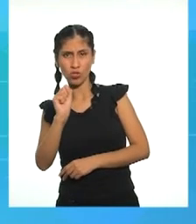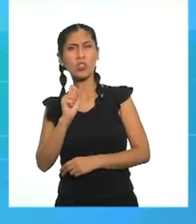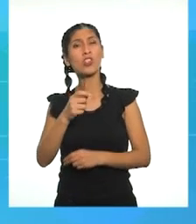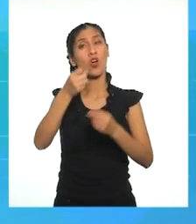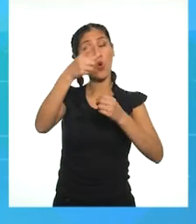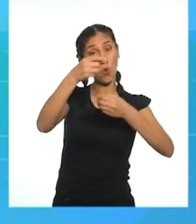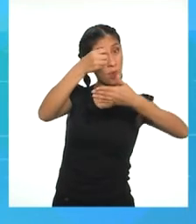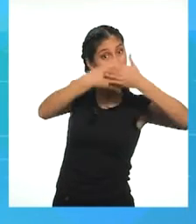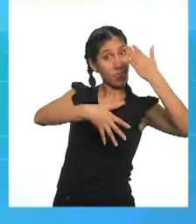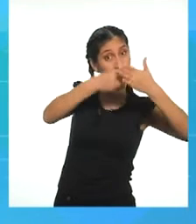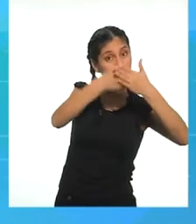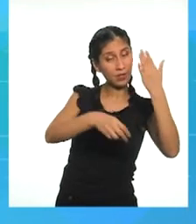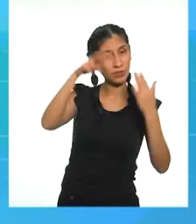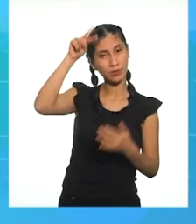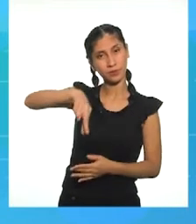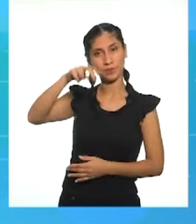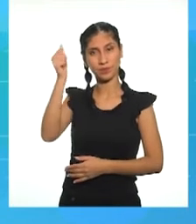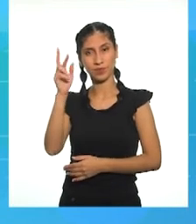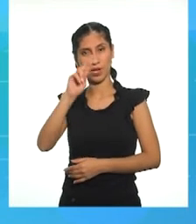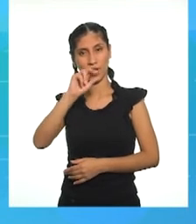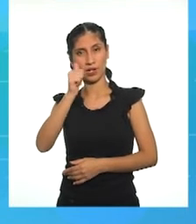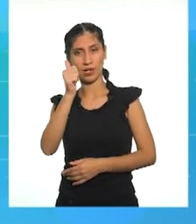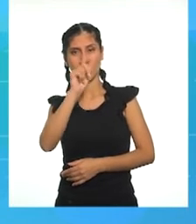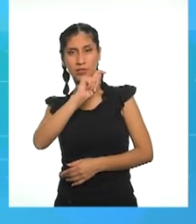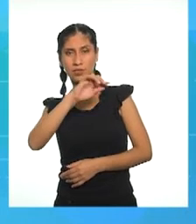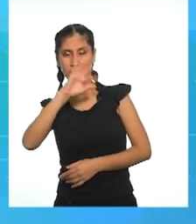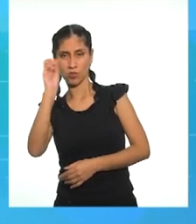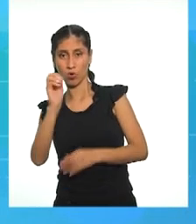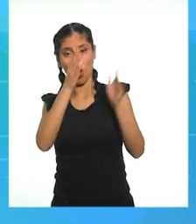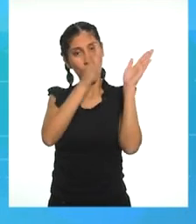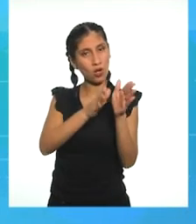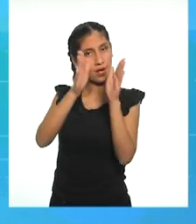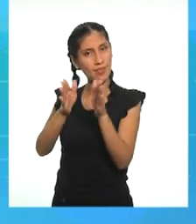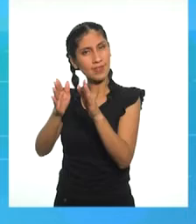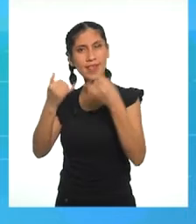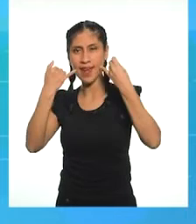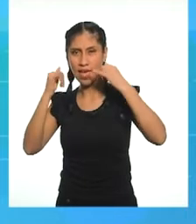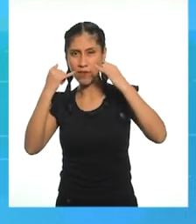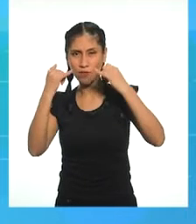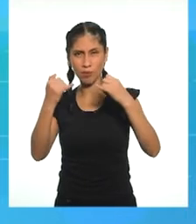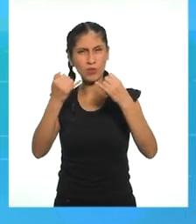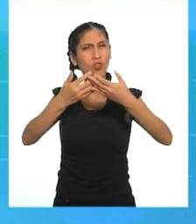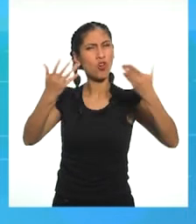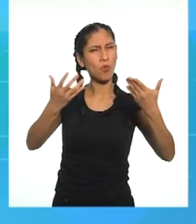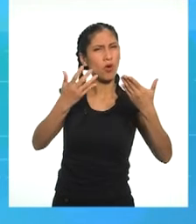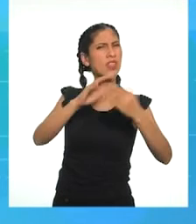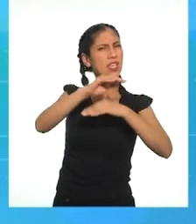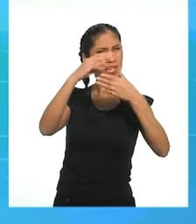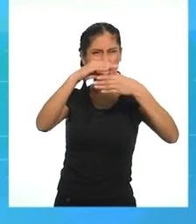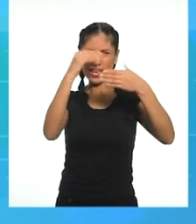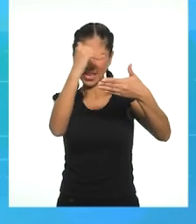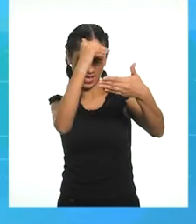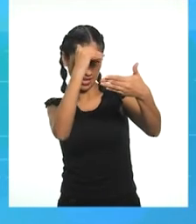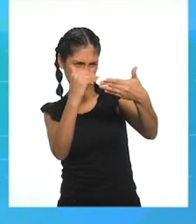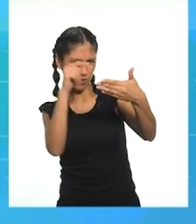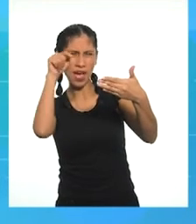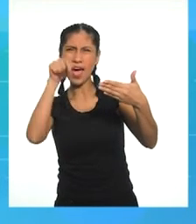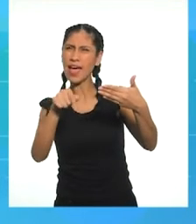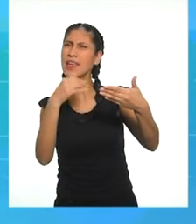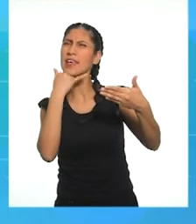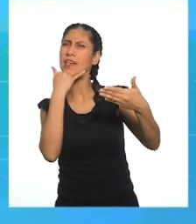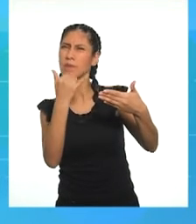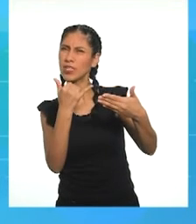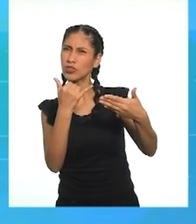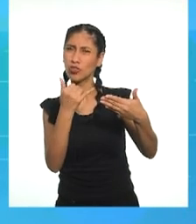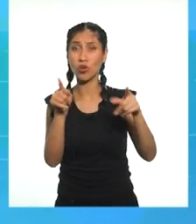texto narrativo organiza la información como una secuencia de hechos que ocurren en un espacio y un